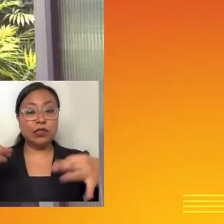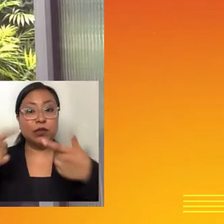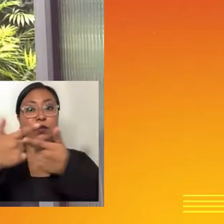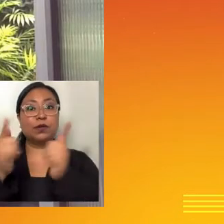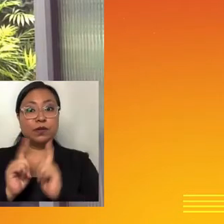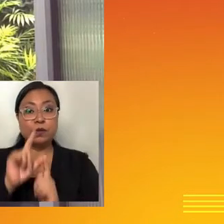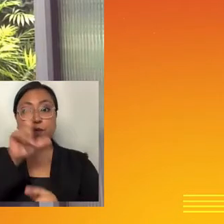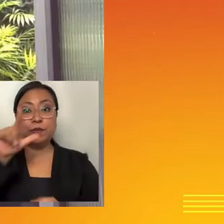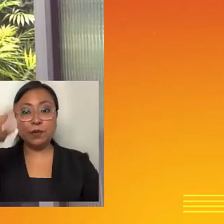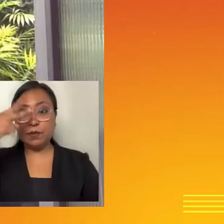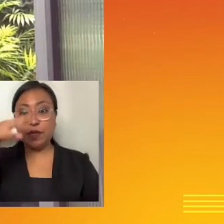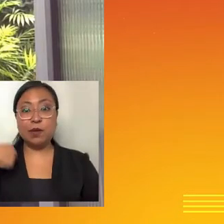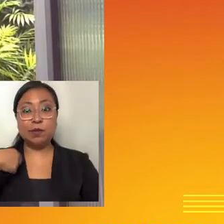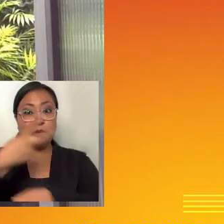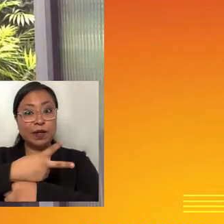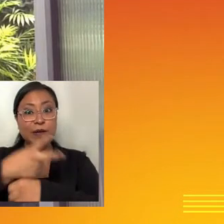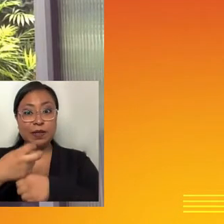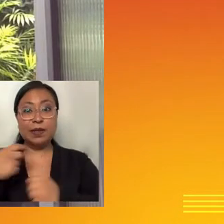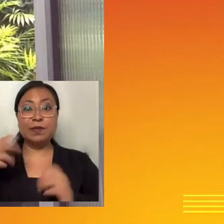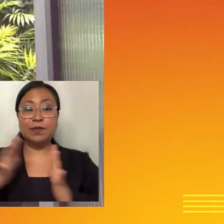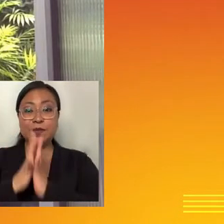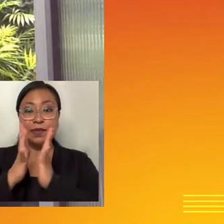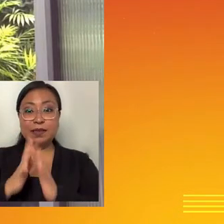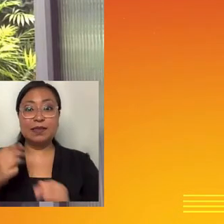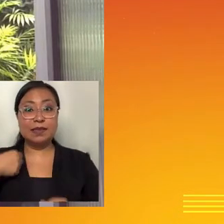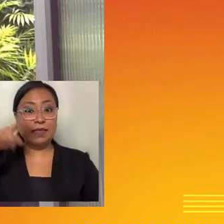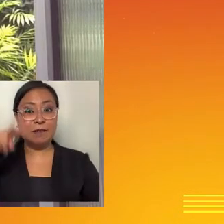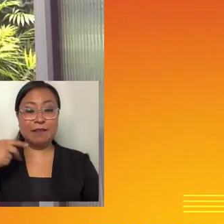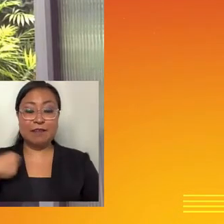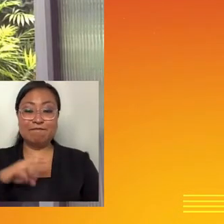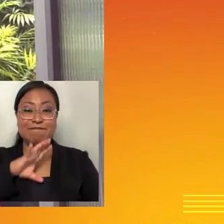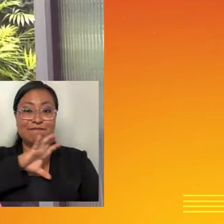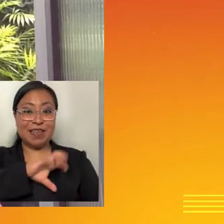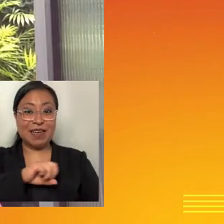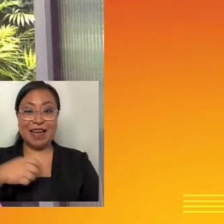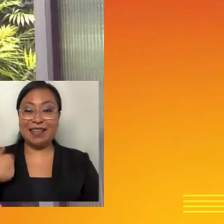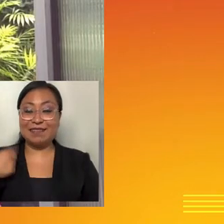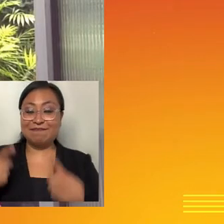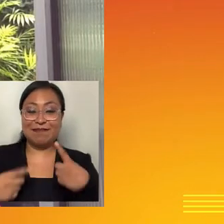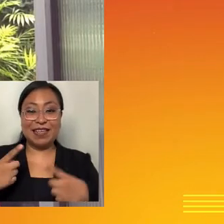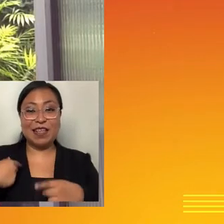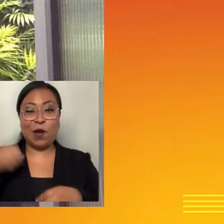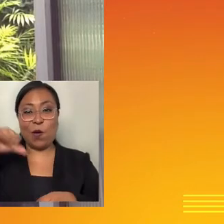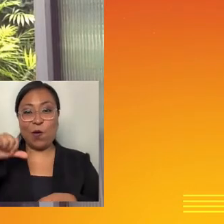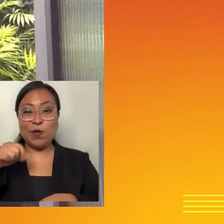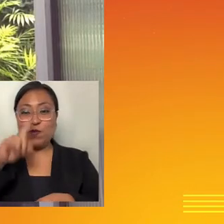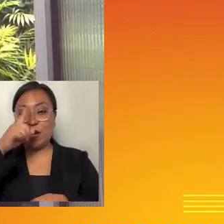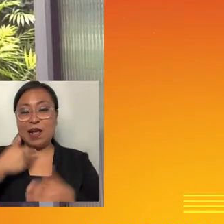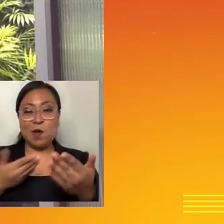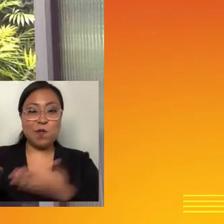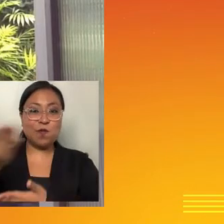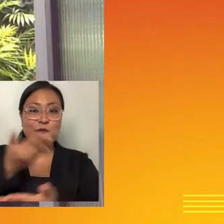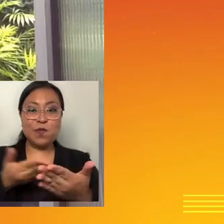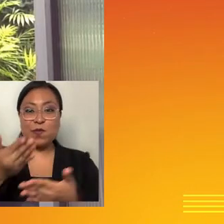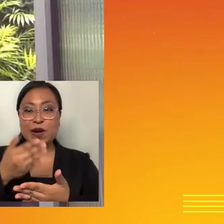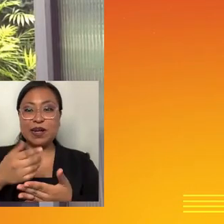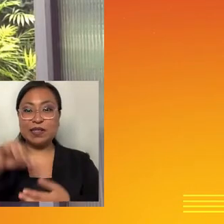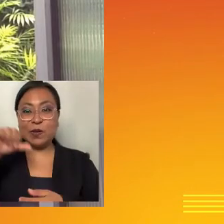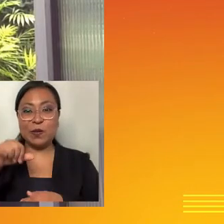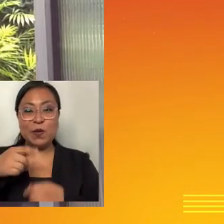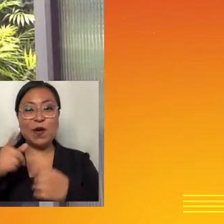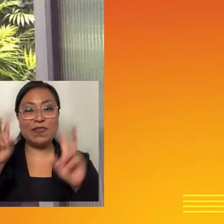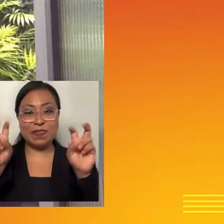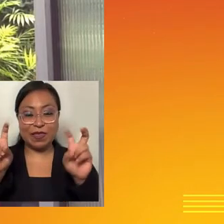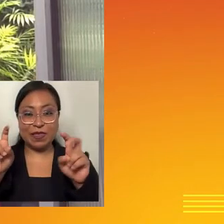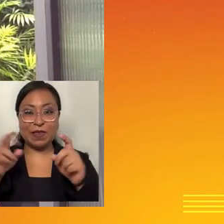invitación. Pues me alegra mucho estar el día de hoy compartiendo este espacio con ustedes y espero que toda la información